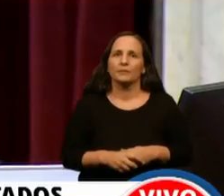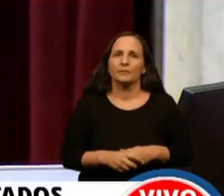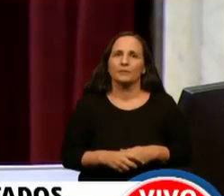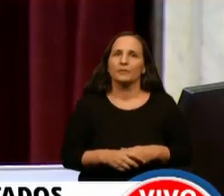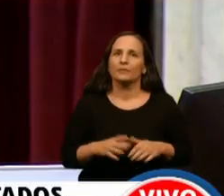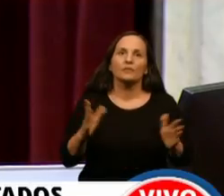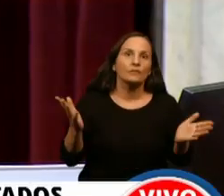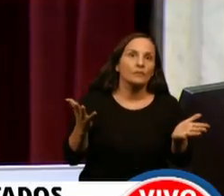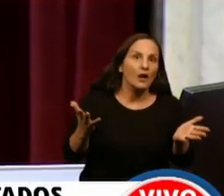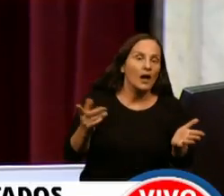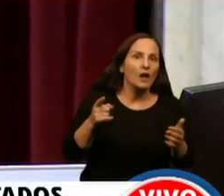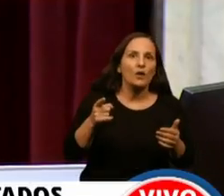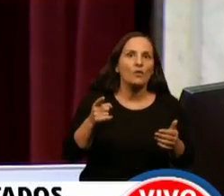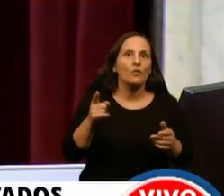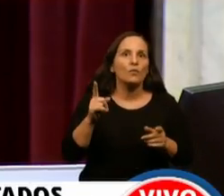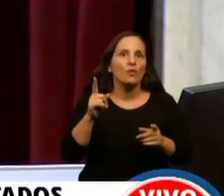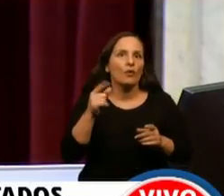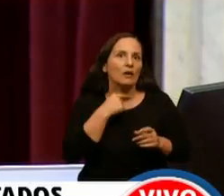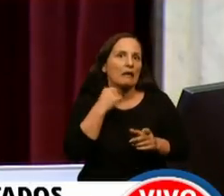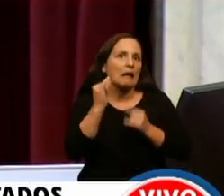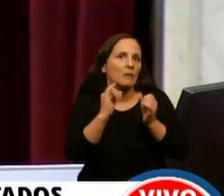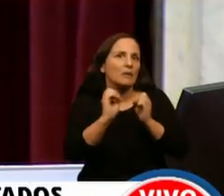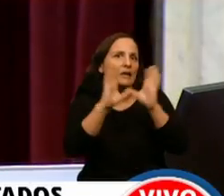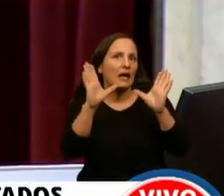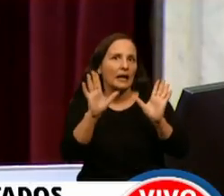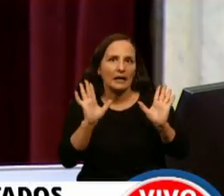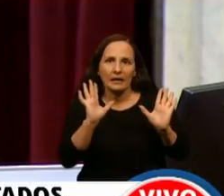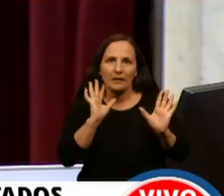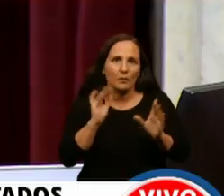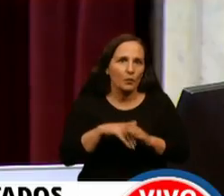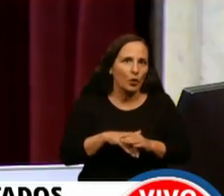y algún otro más diputado que quiera aclarar el sentido de su voto